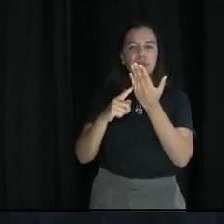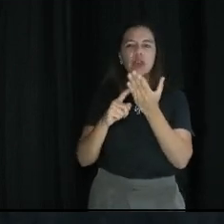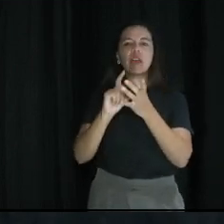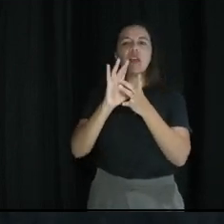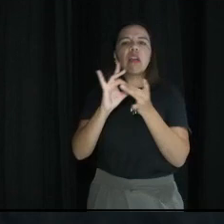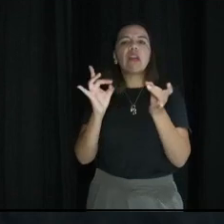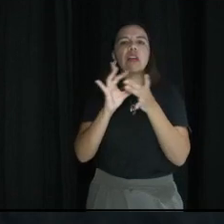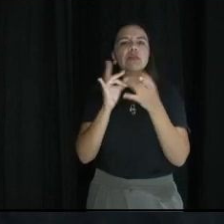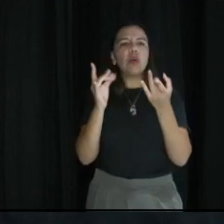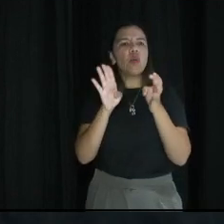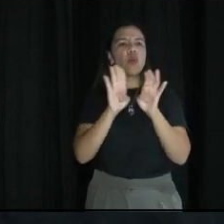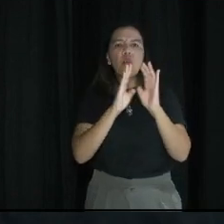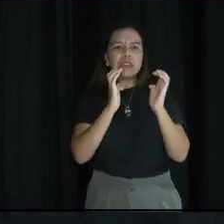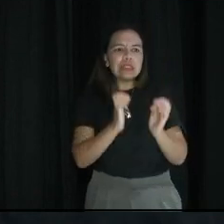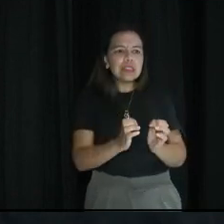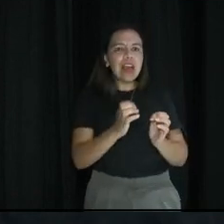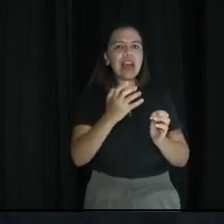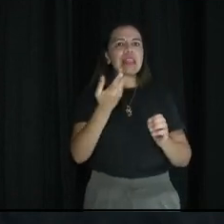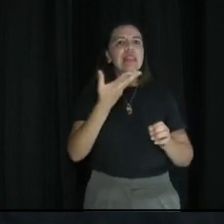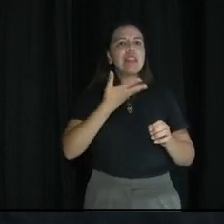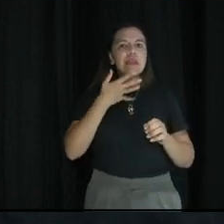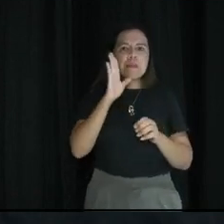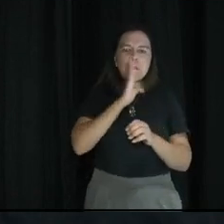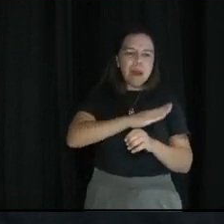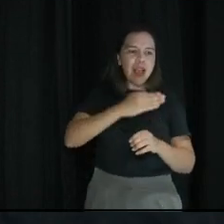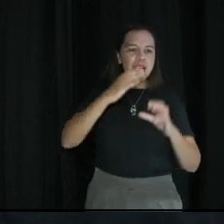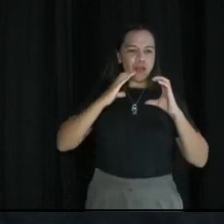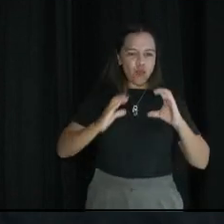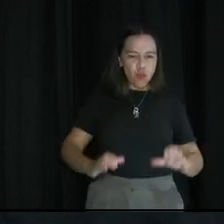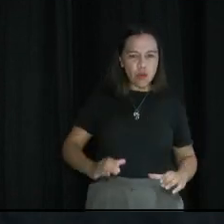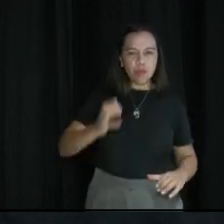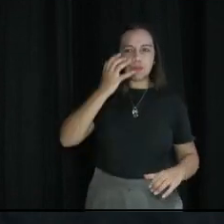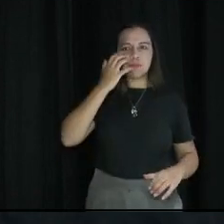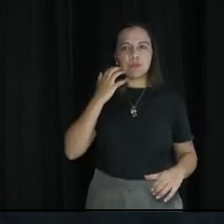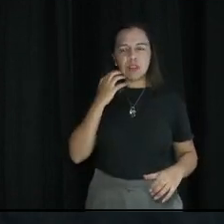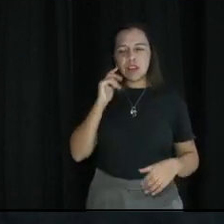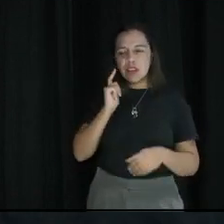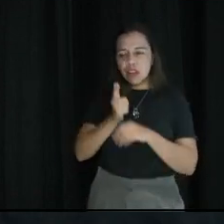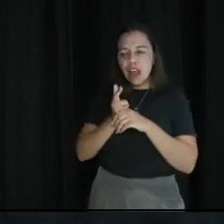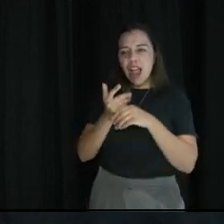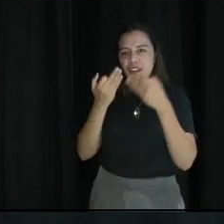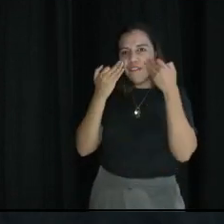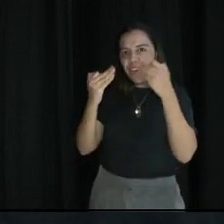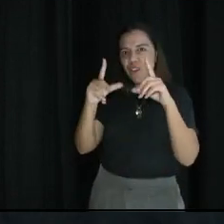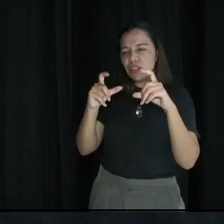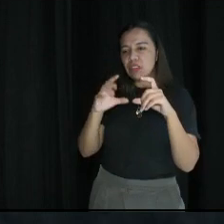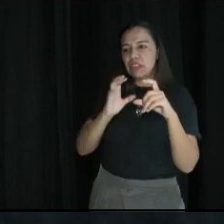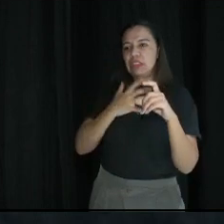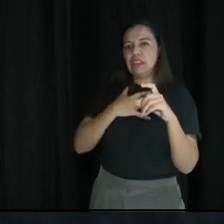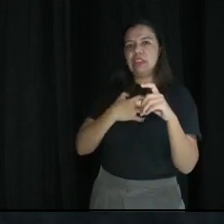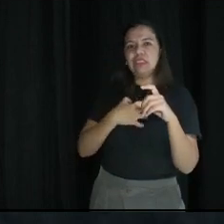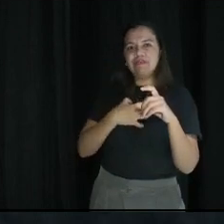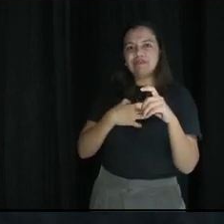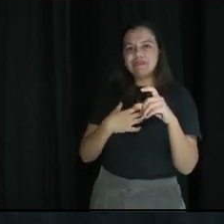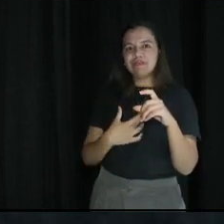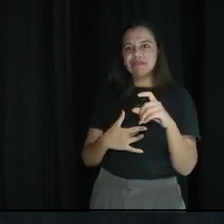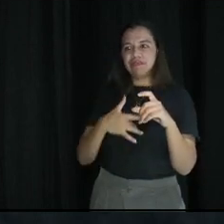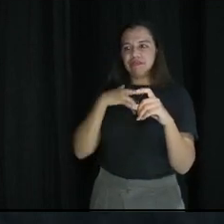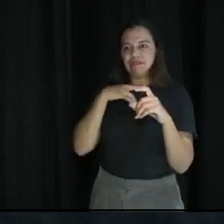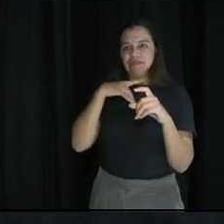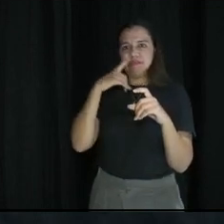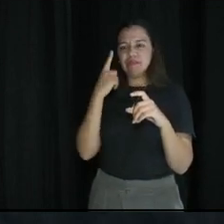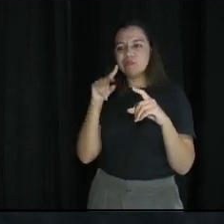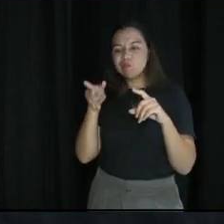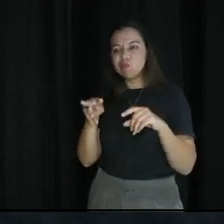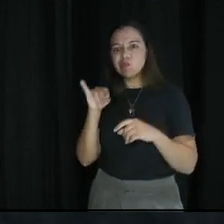explicando el ejemplar del que se trataba, y básicamente sabíamos a lo que nos enfrentábamos. No sabíamos a grandes